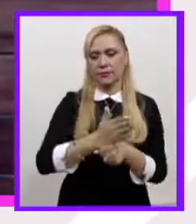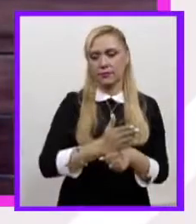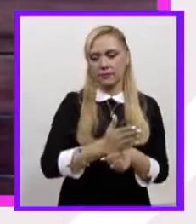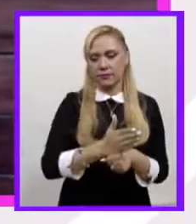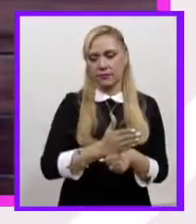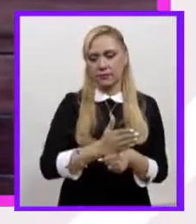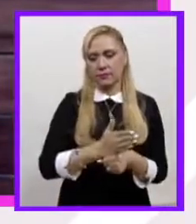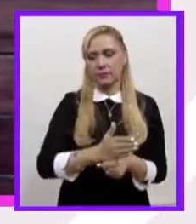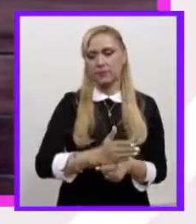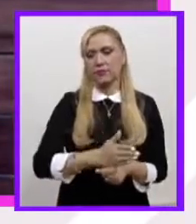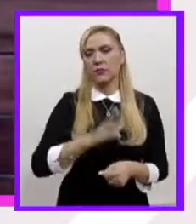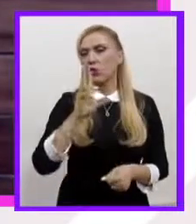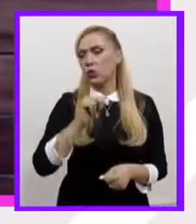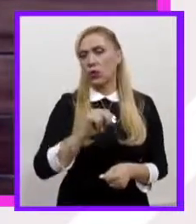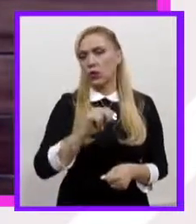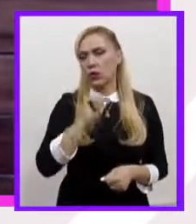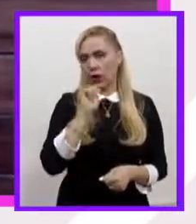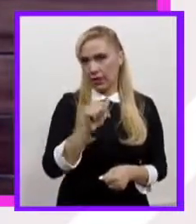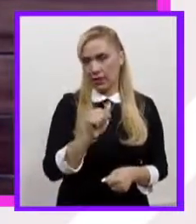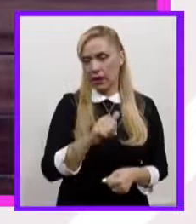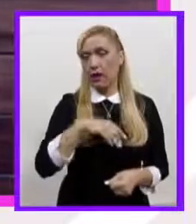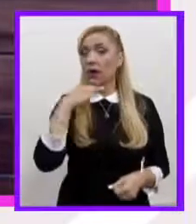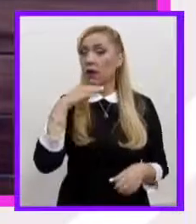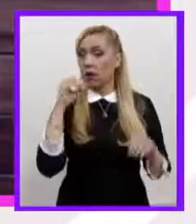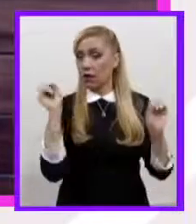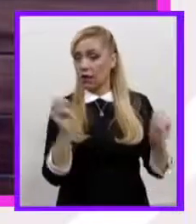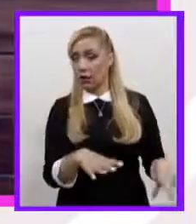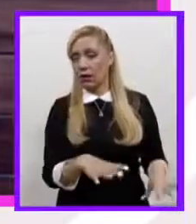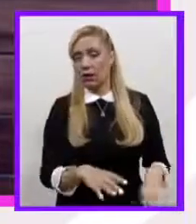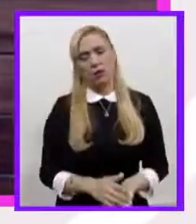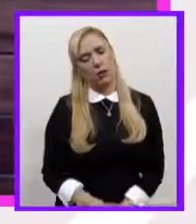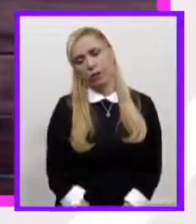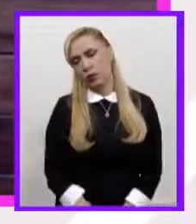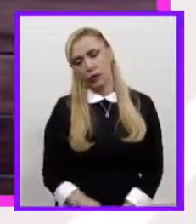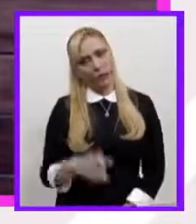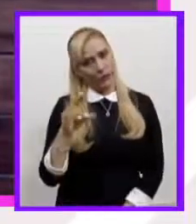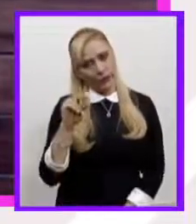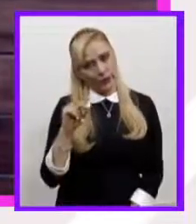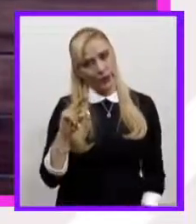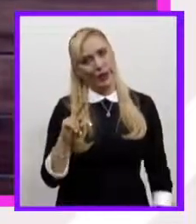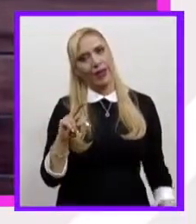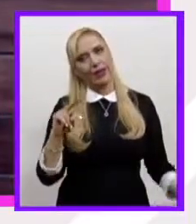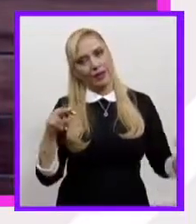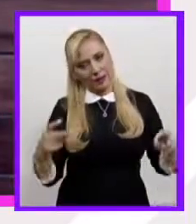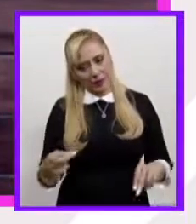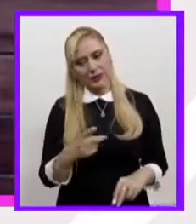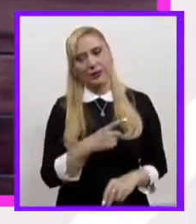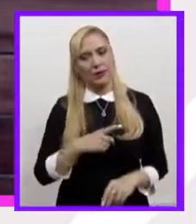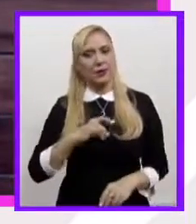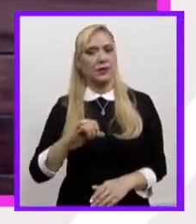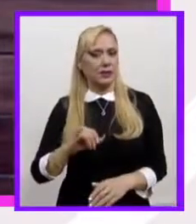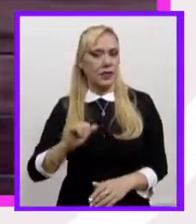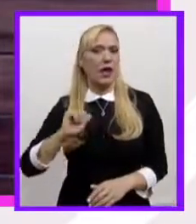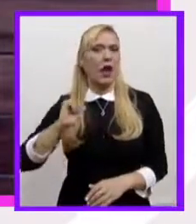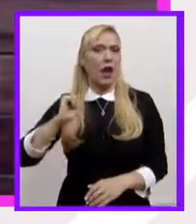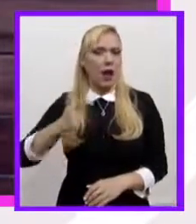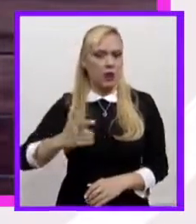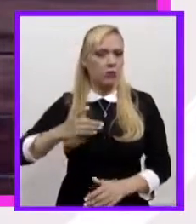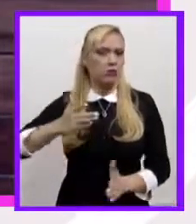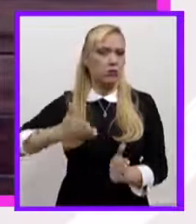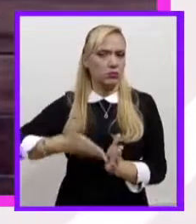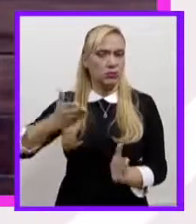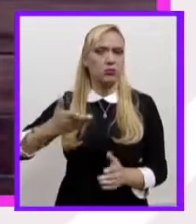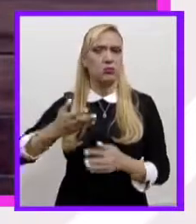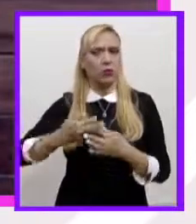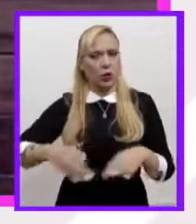es impunidad y no quiere decir que no deba haber una consecuencia al respecto. Entonces, me parece que hemos dado un gran paso,